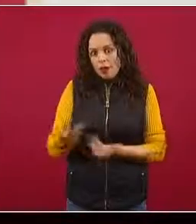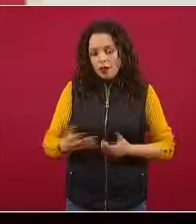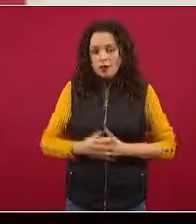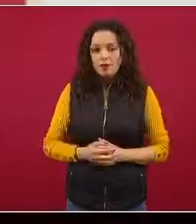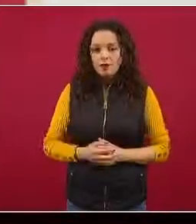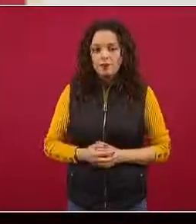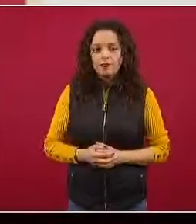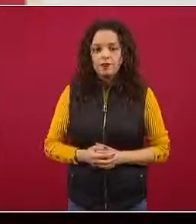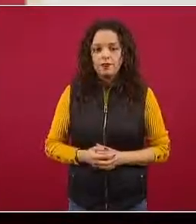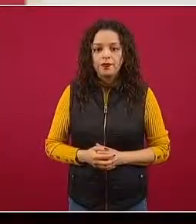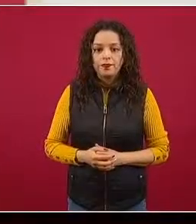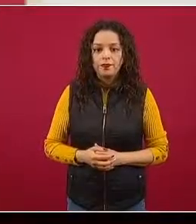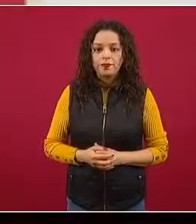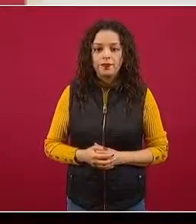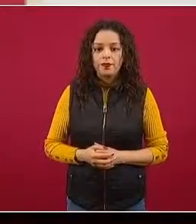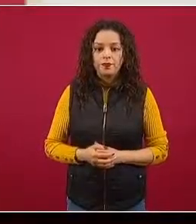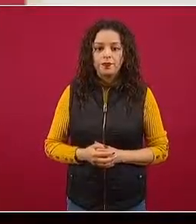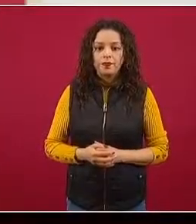se centra en